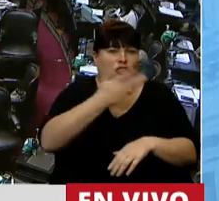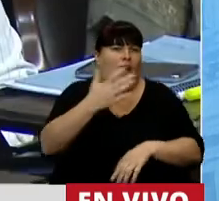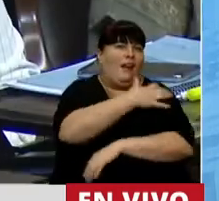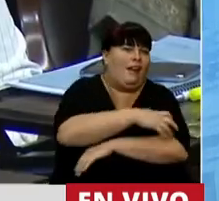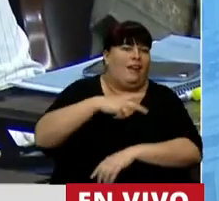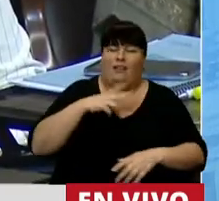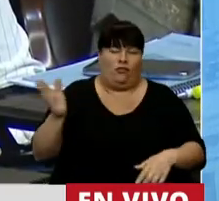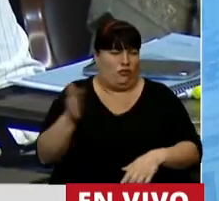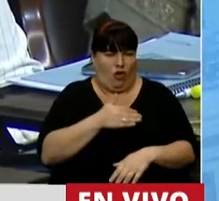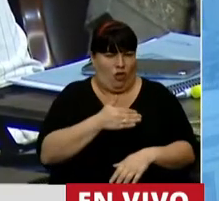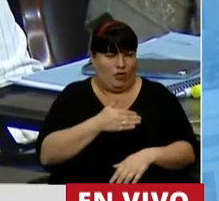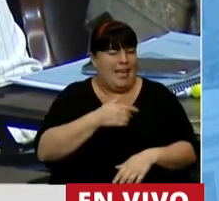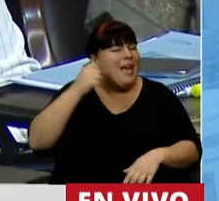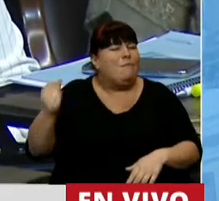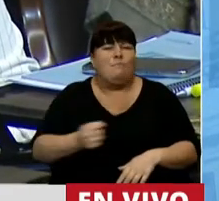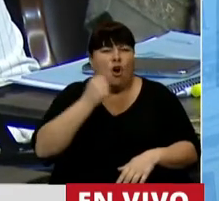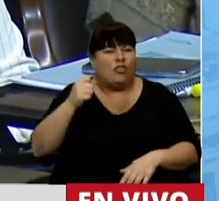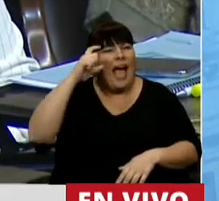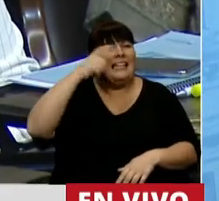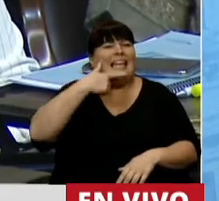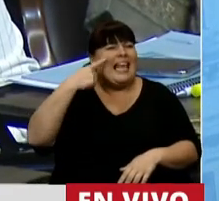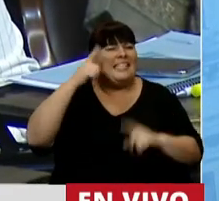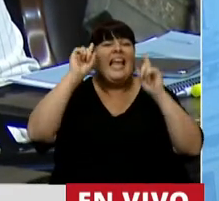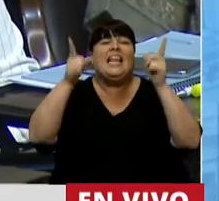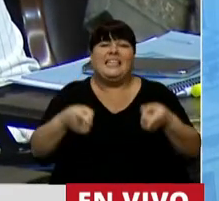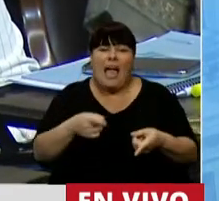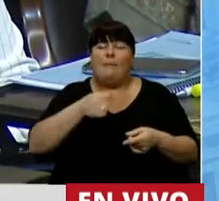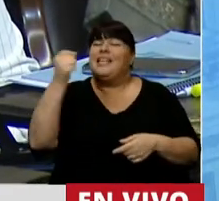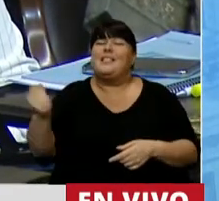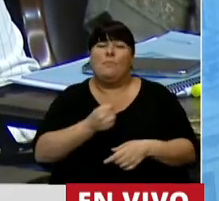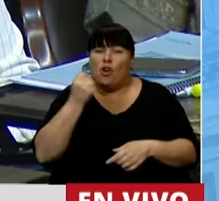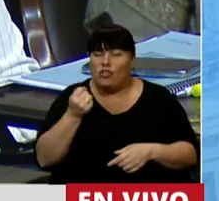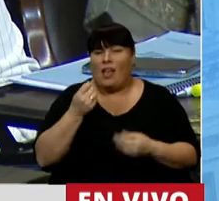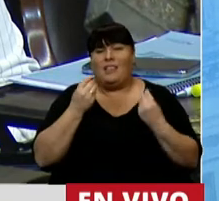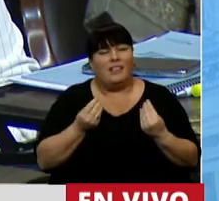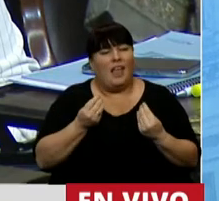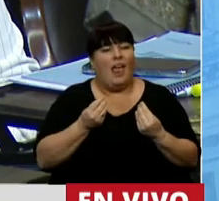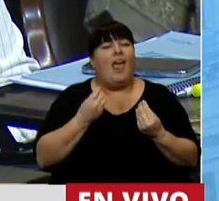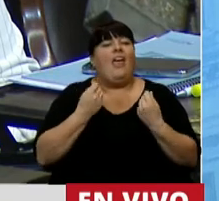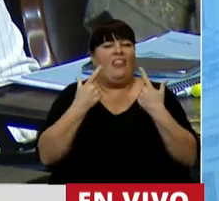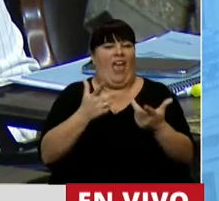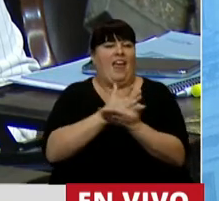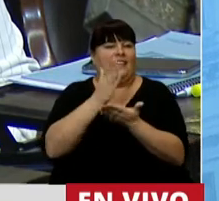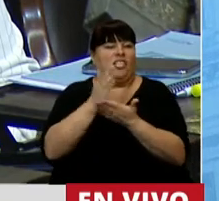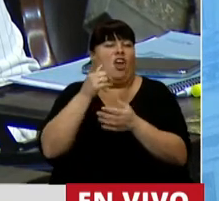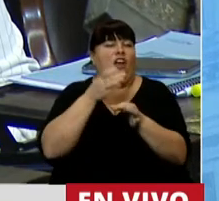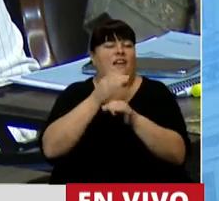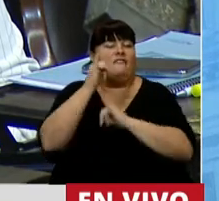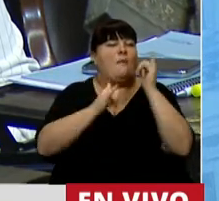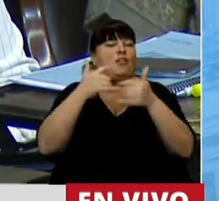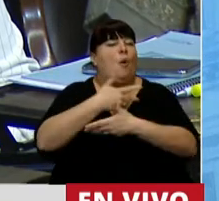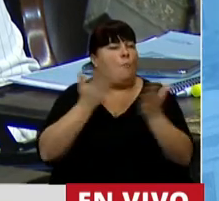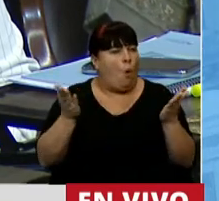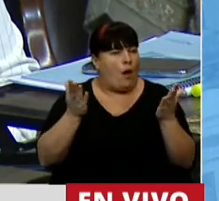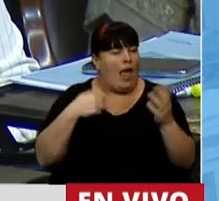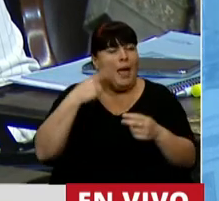sociales. Es clave, presidente, la ESI, como también es clave el acceso a la información pública. Yo creo que